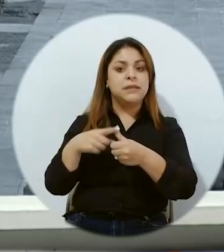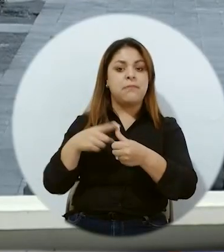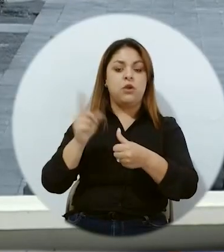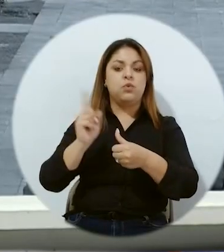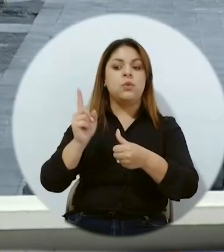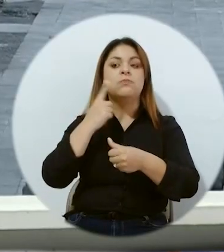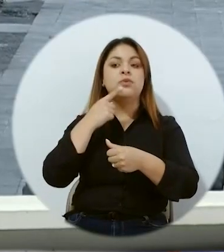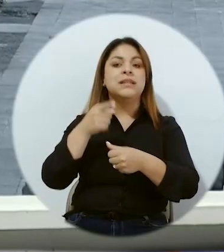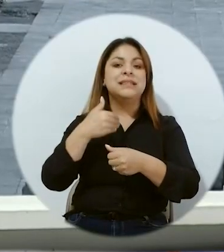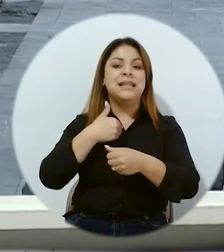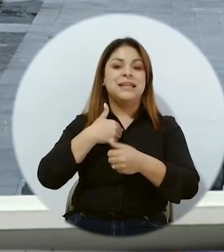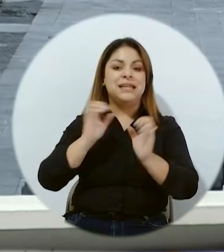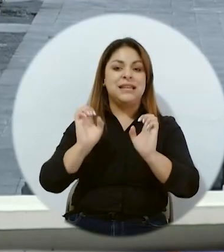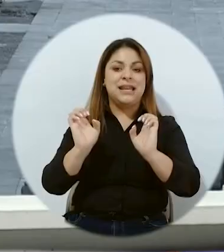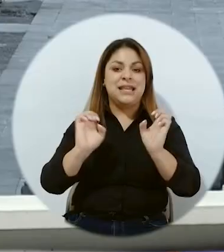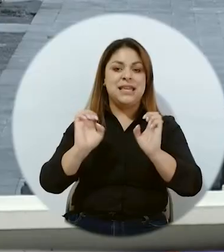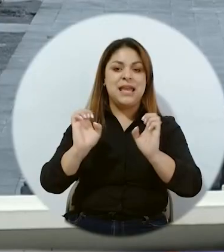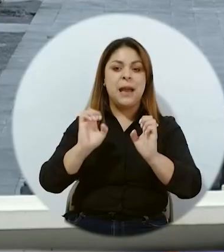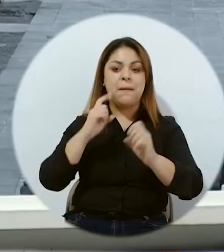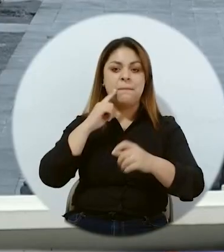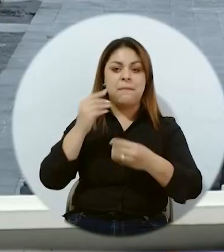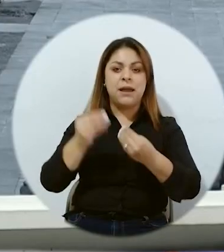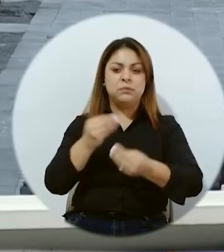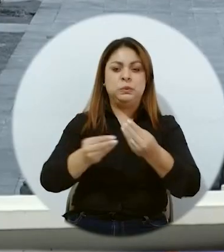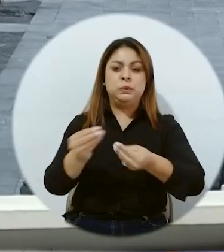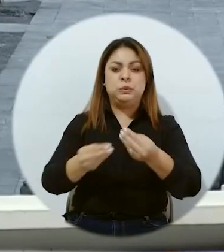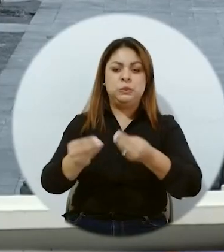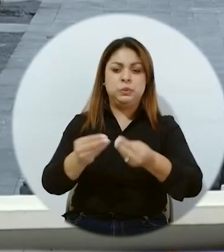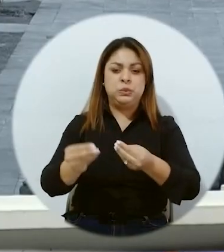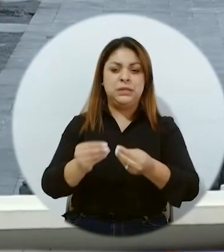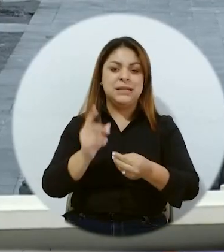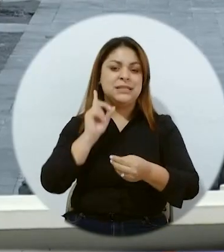energía para producir la síntesis de los fertilizantes